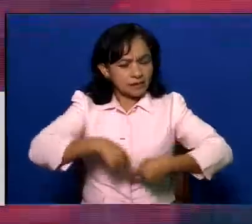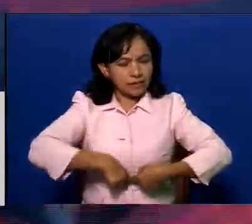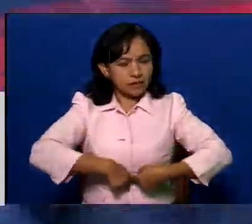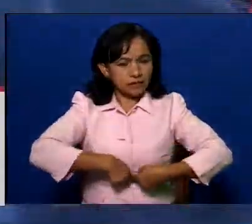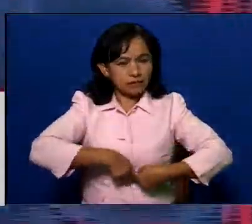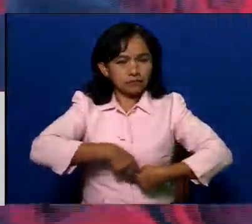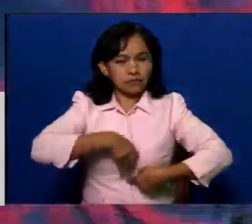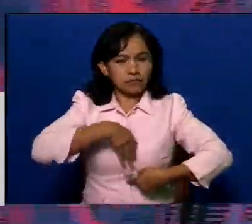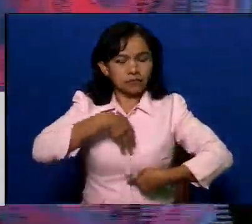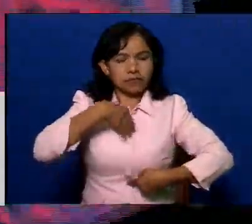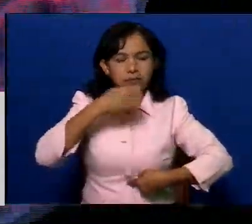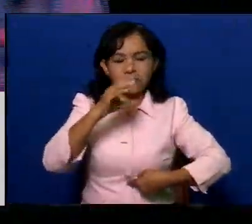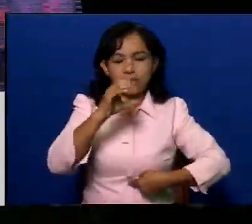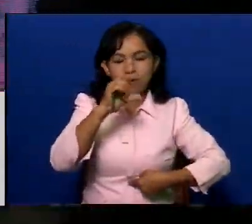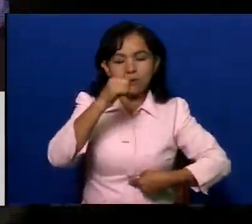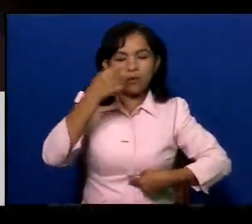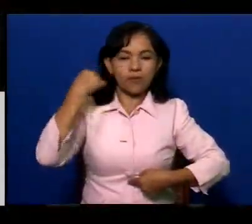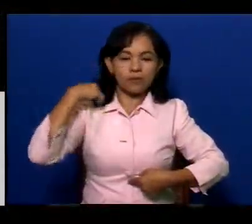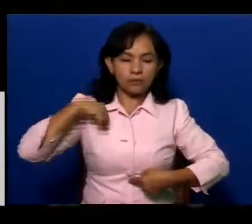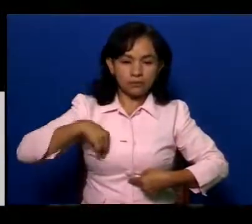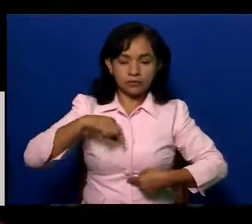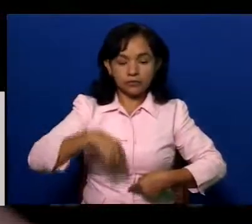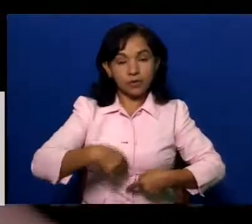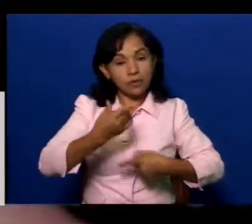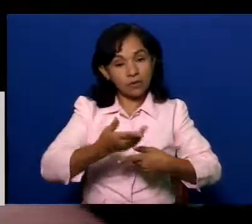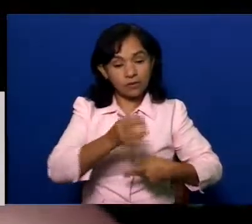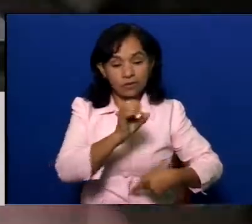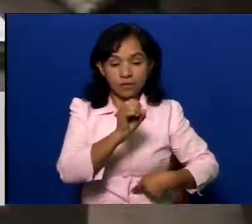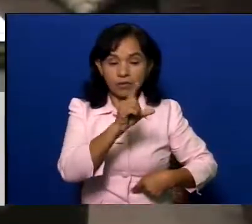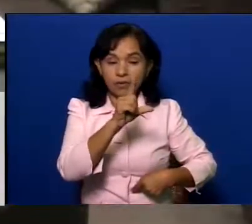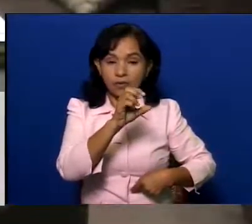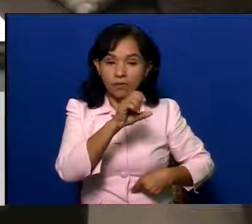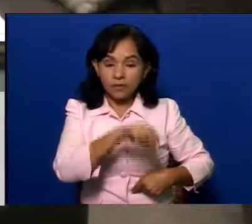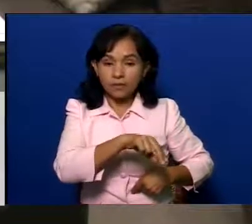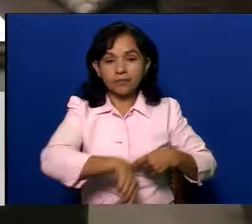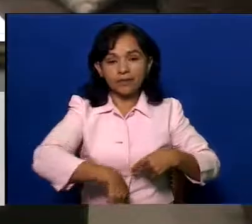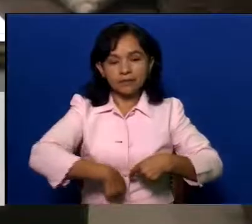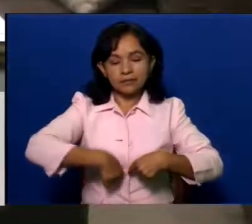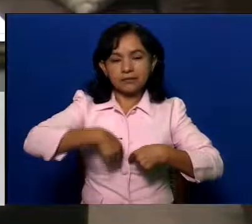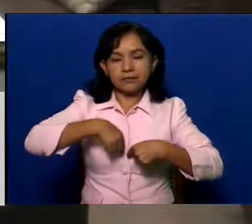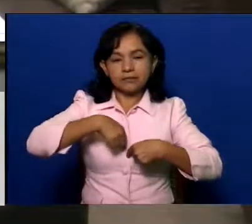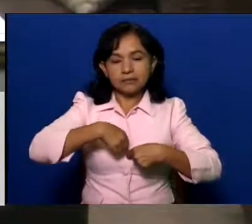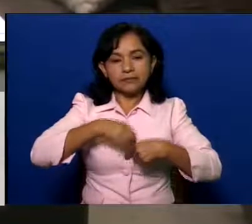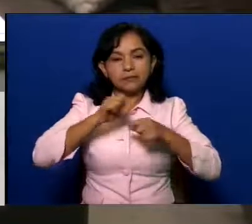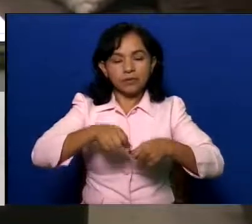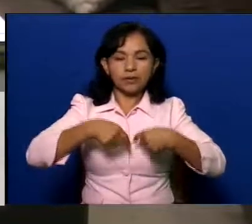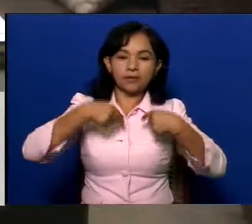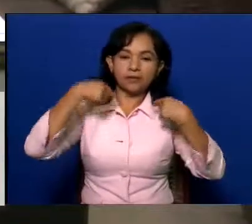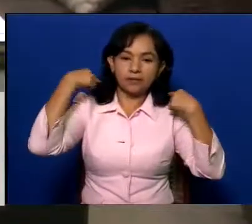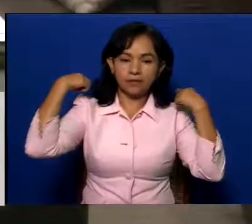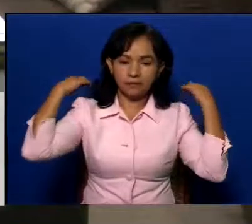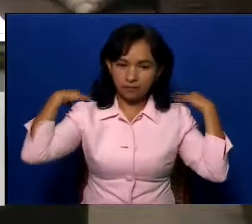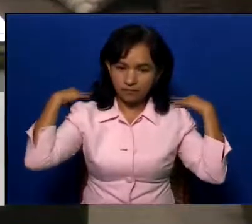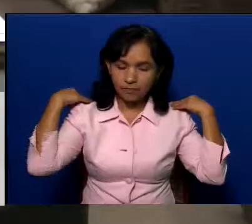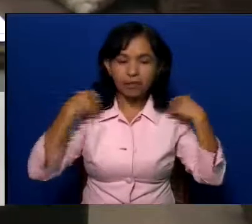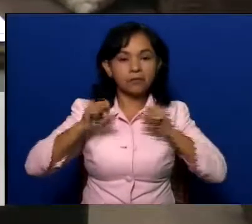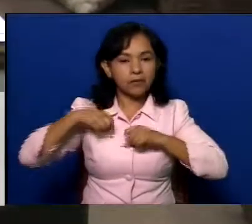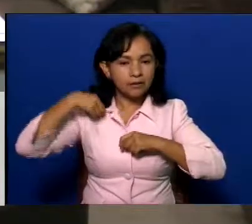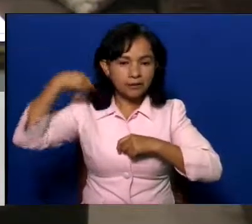después aparece en el colon, o viceversa, empieza en el colon y sigue en el estómago y puede llegar a pulmón, puede llegar a